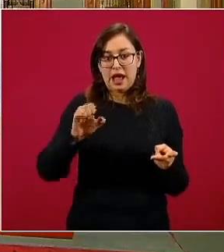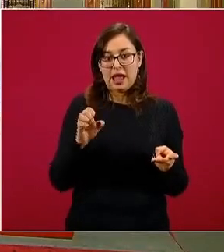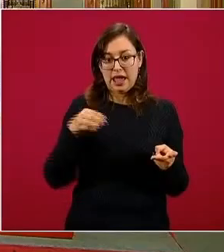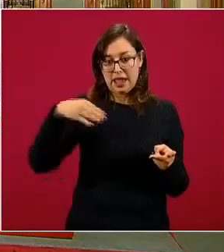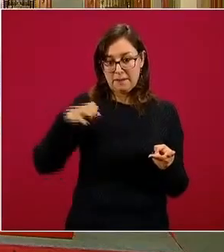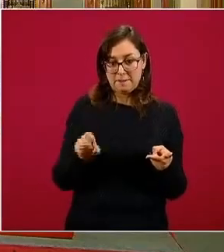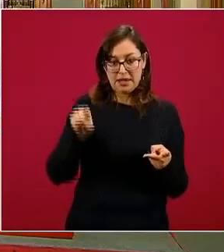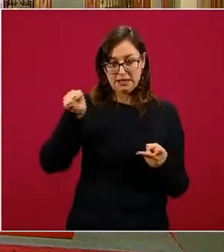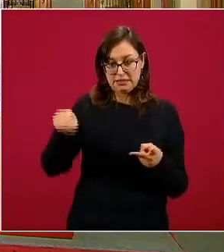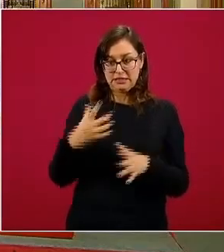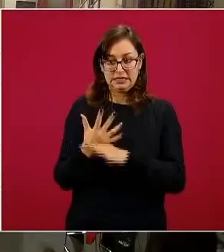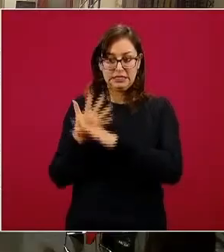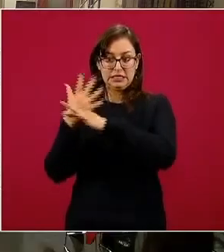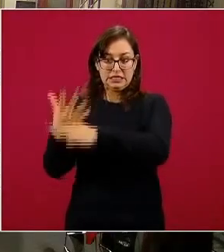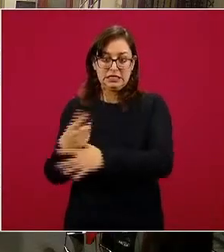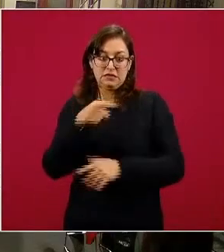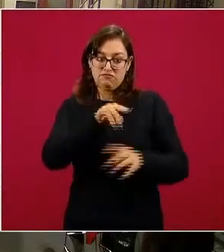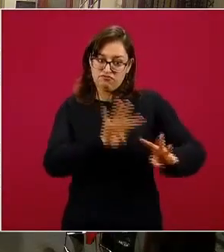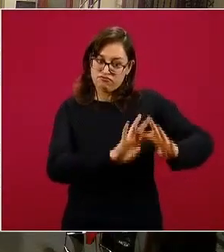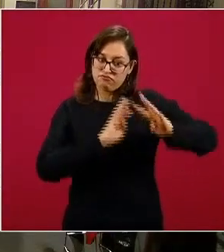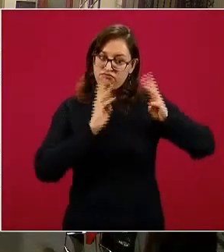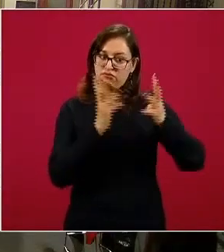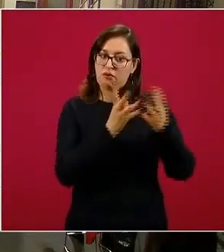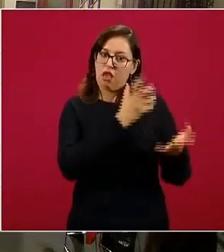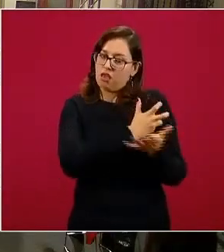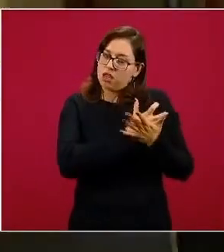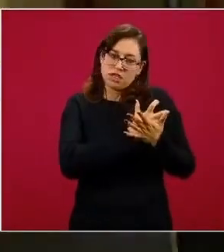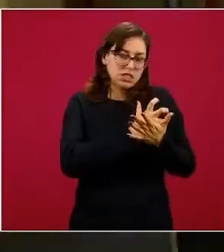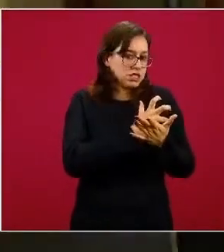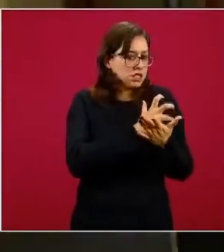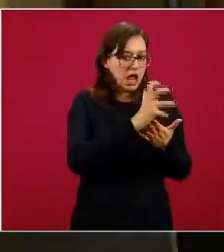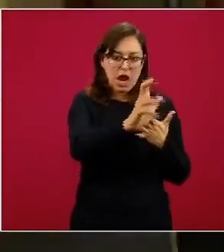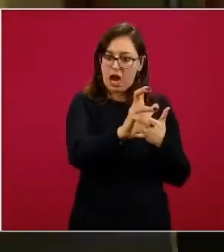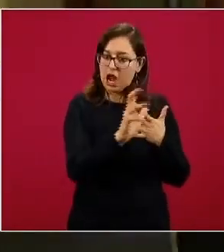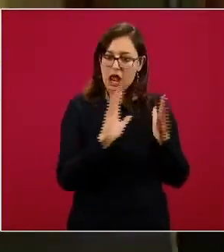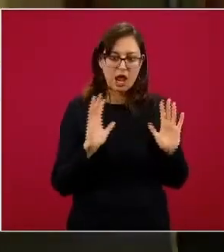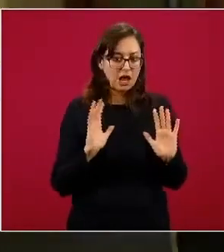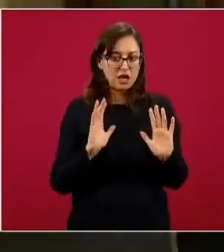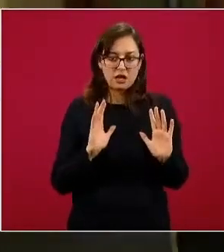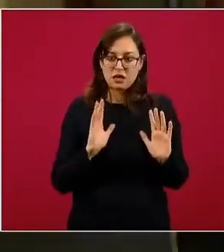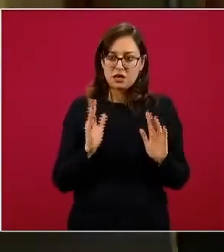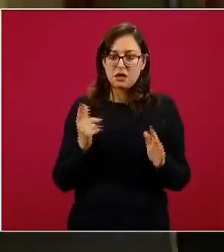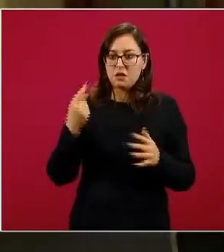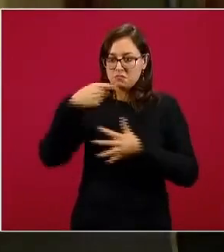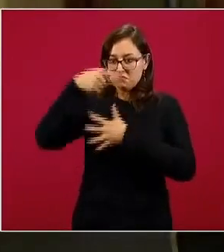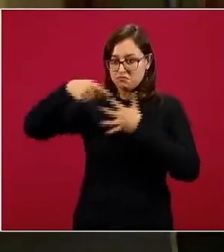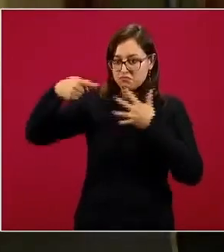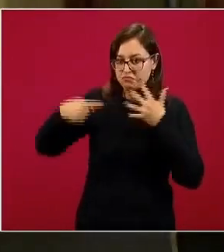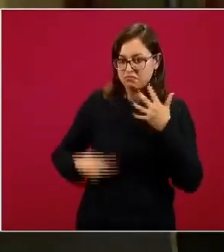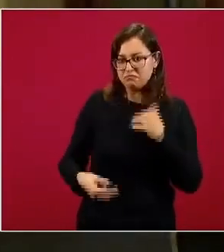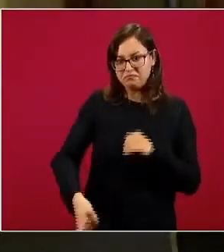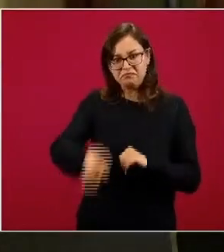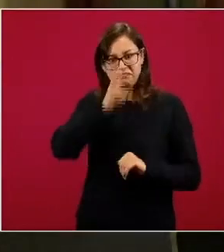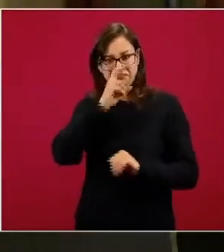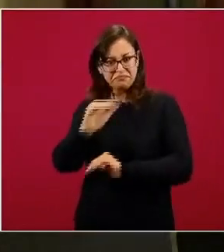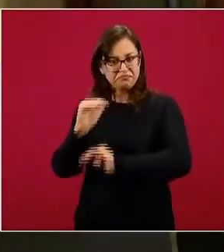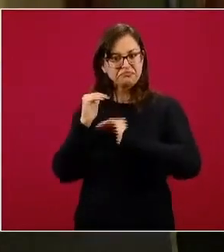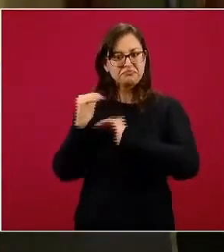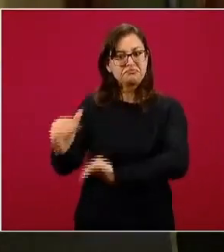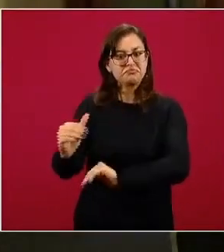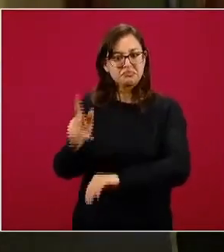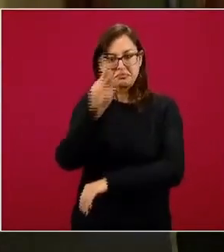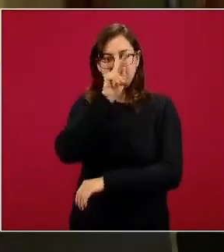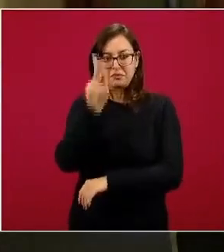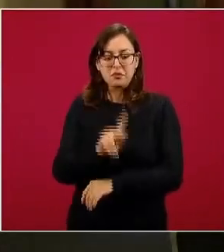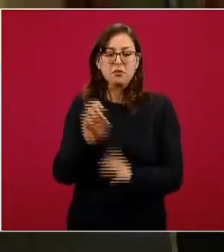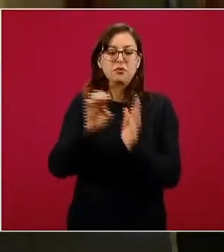de Salud se está extralimitando en sus atribuciones al imponer una serie de medidas restrictivas, por ejemplo,